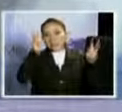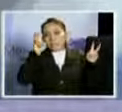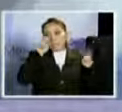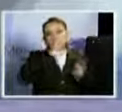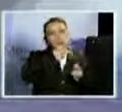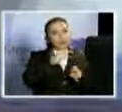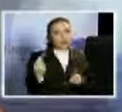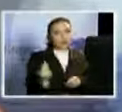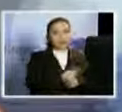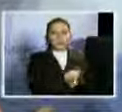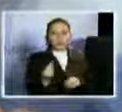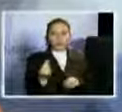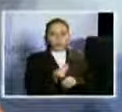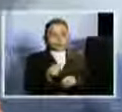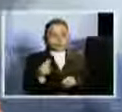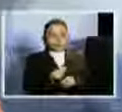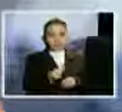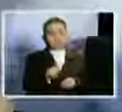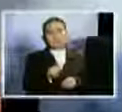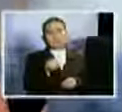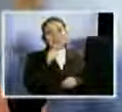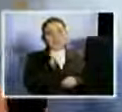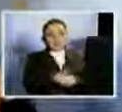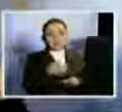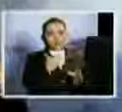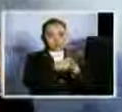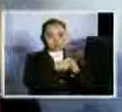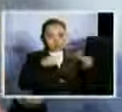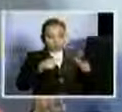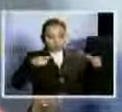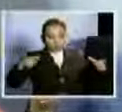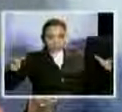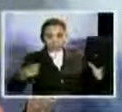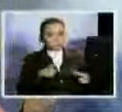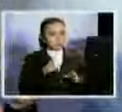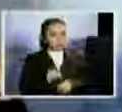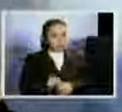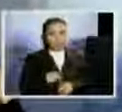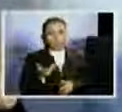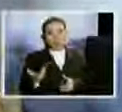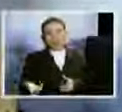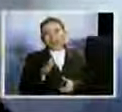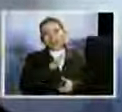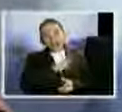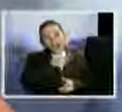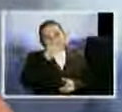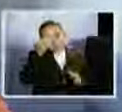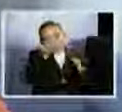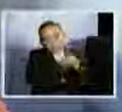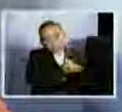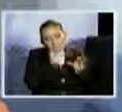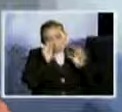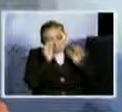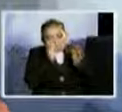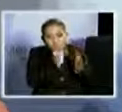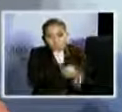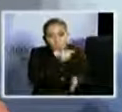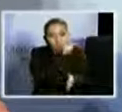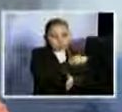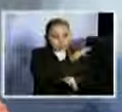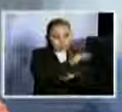no es necesariamente que es exponencial e ineludible. También hay una parte específica